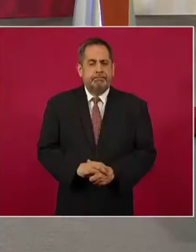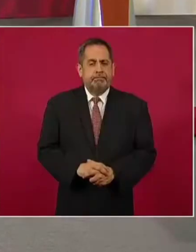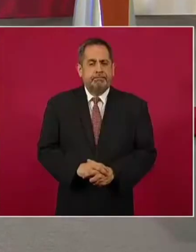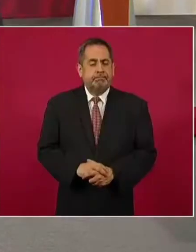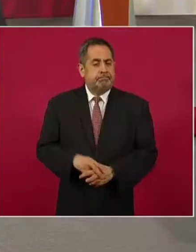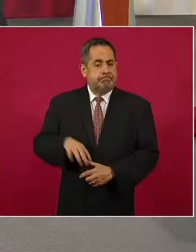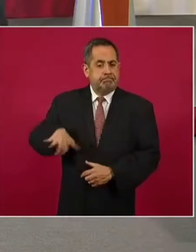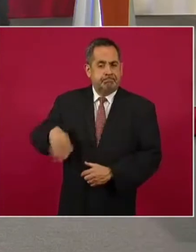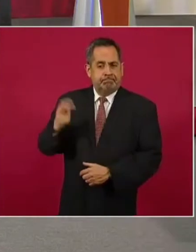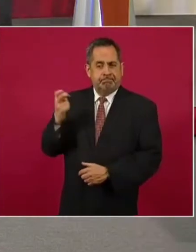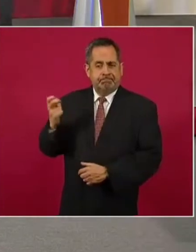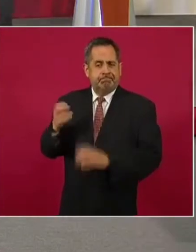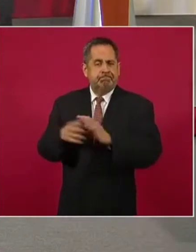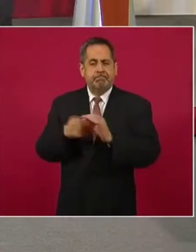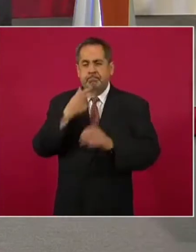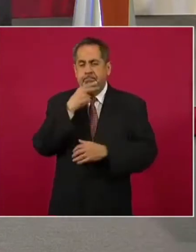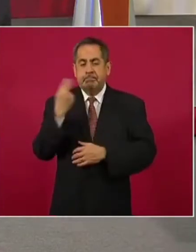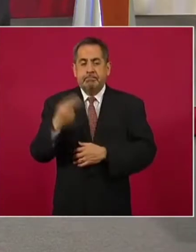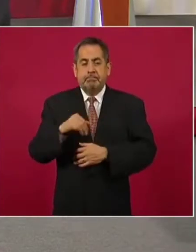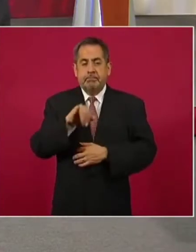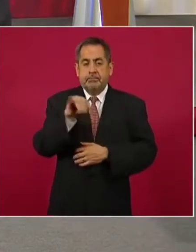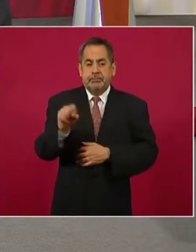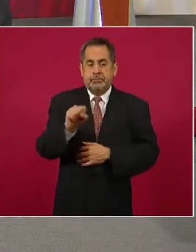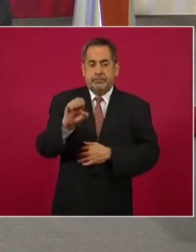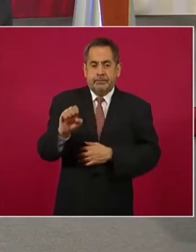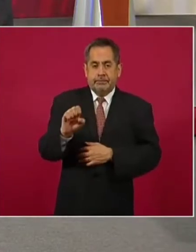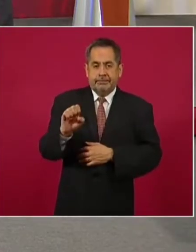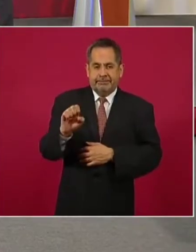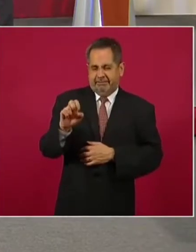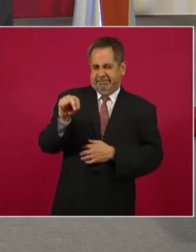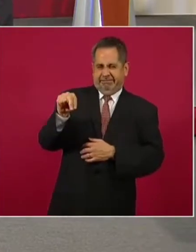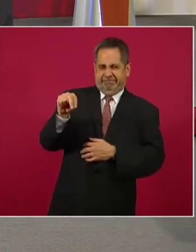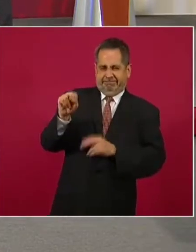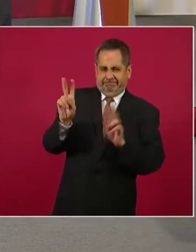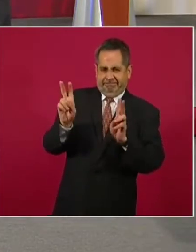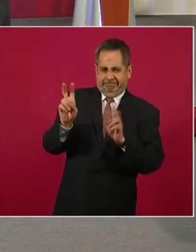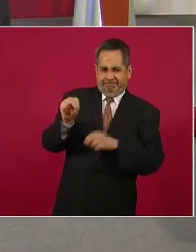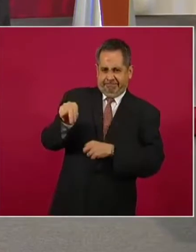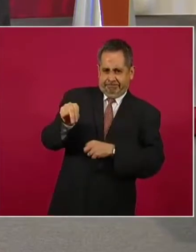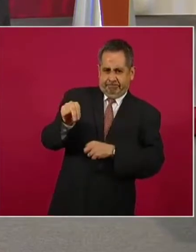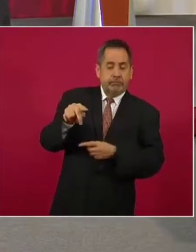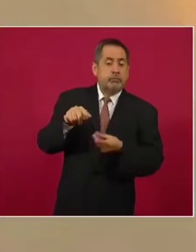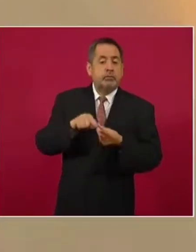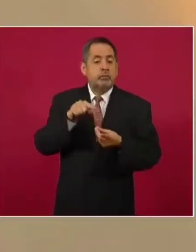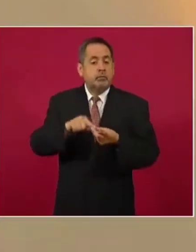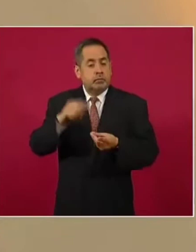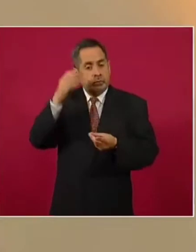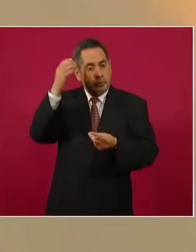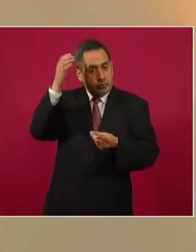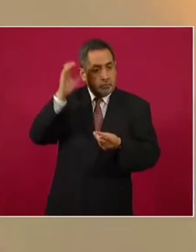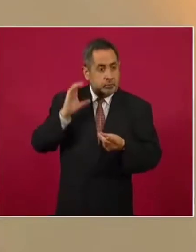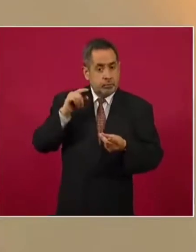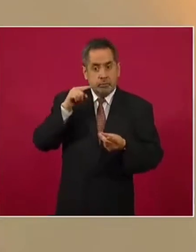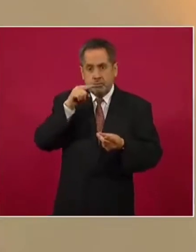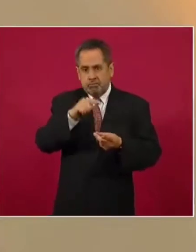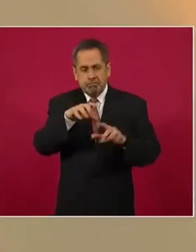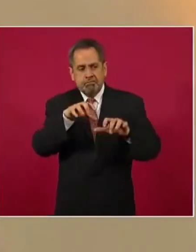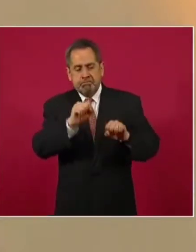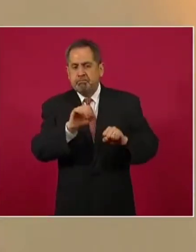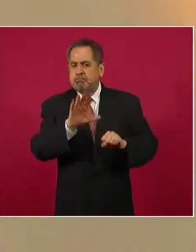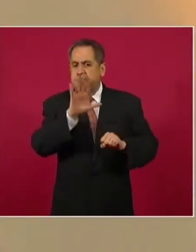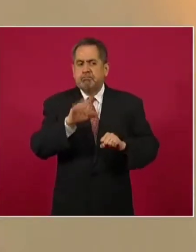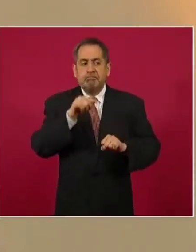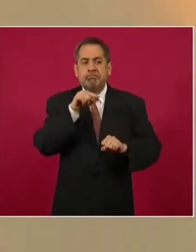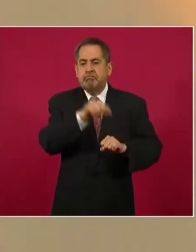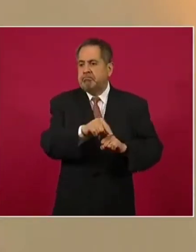detención de josé n en antiguo en culiacán es un presunto secuestrador de una